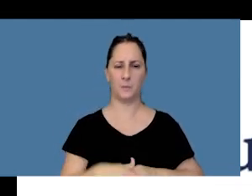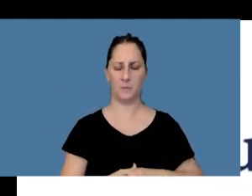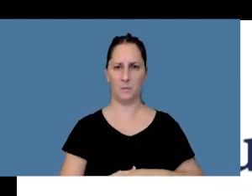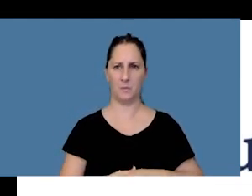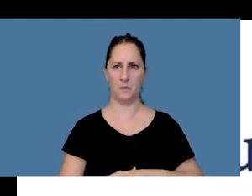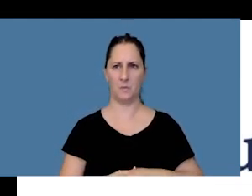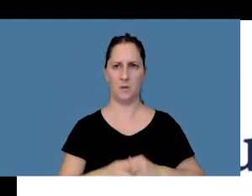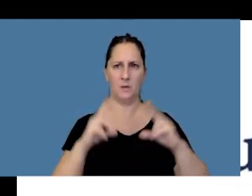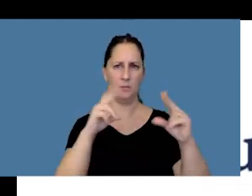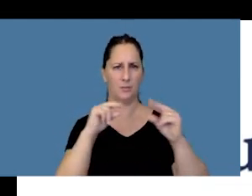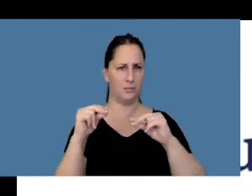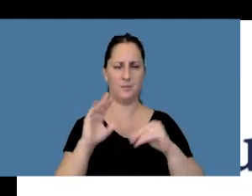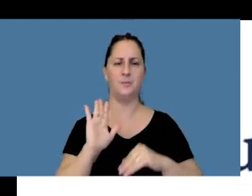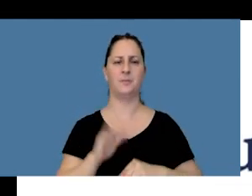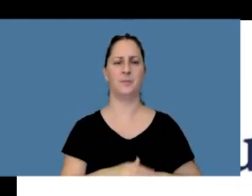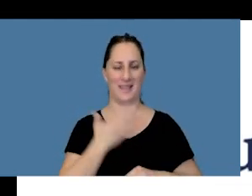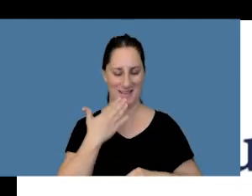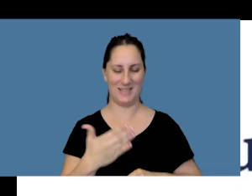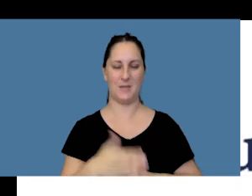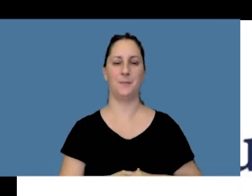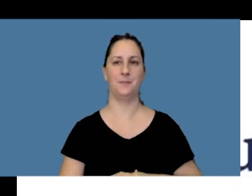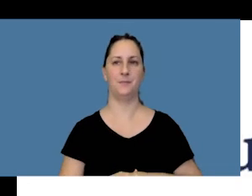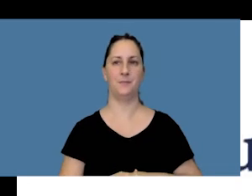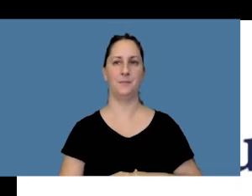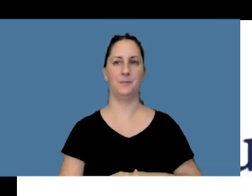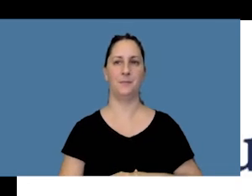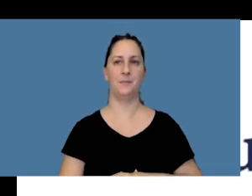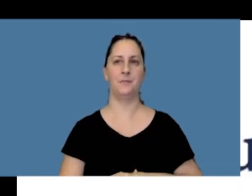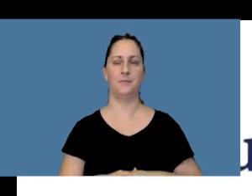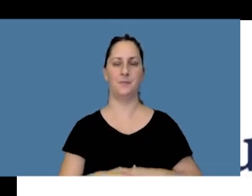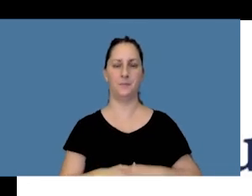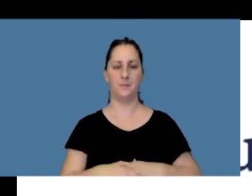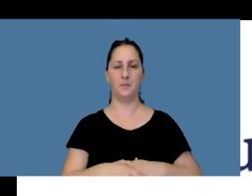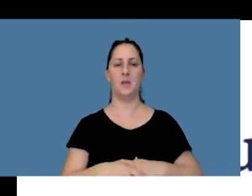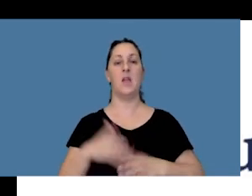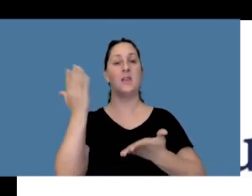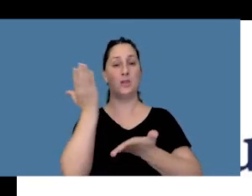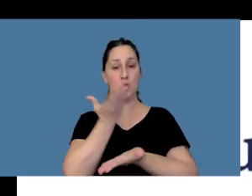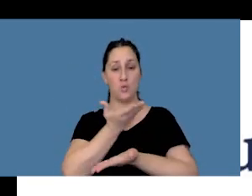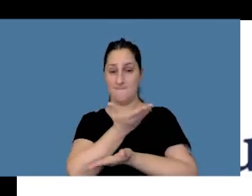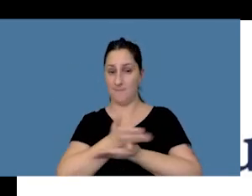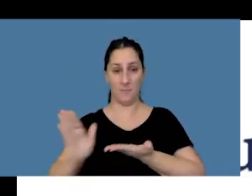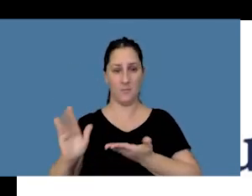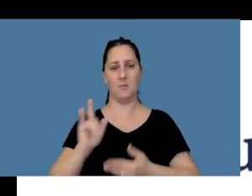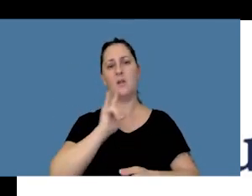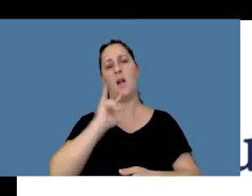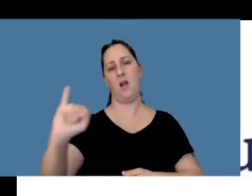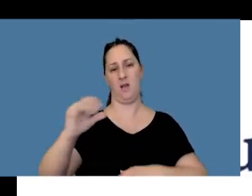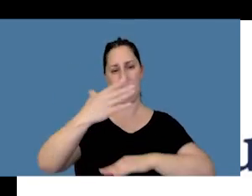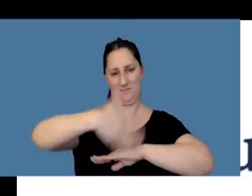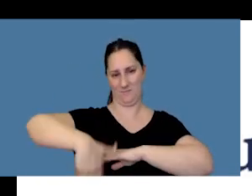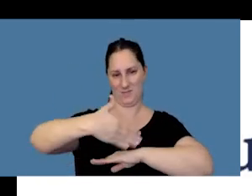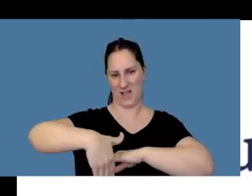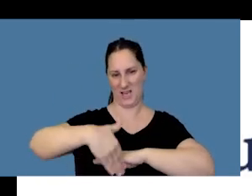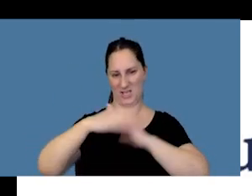otras voces, sí. Gracias. Se comunica la exclusión al domicilio fiscal